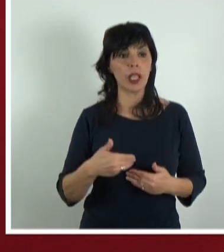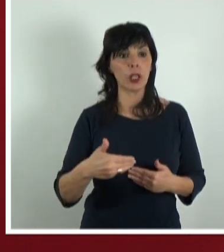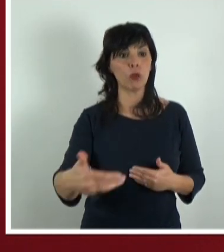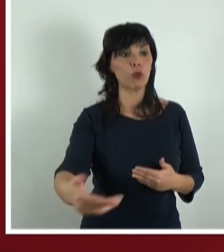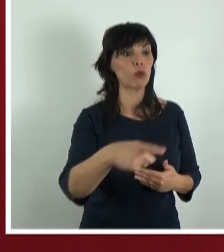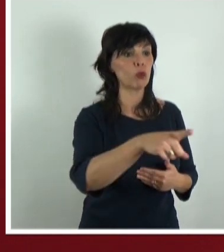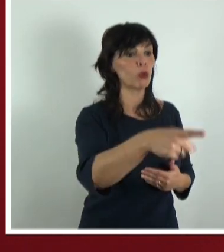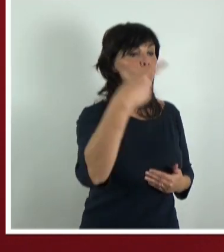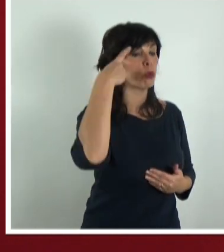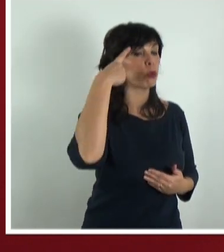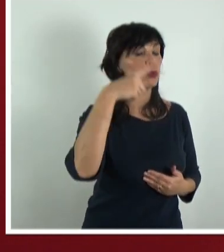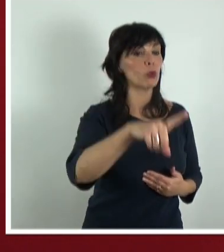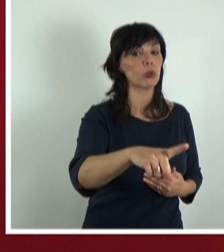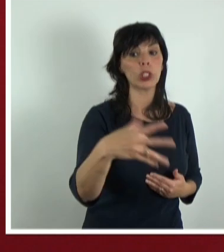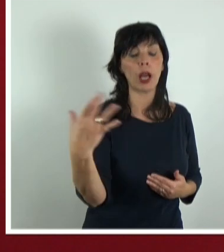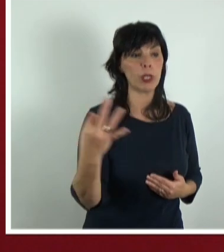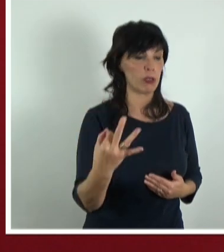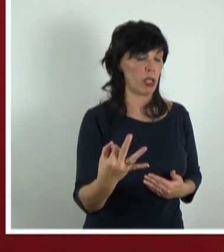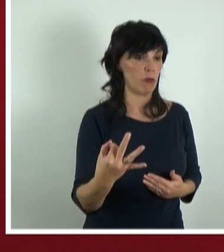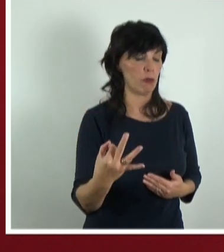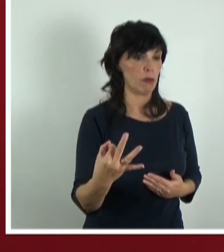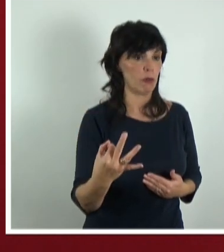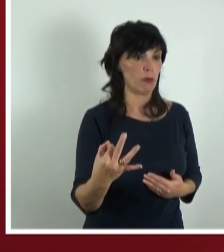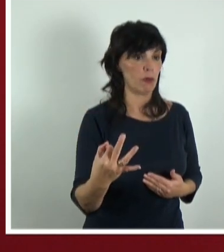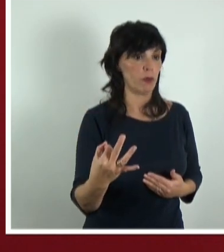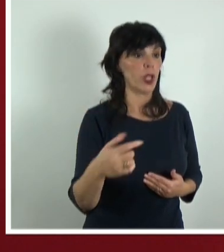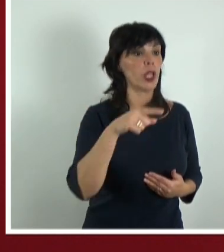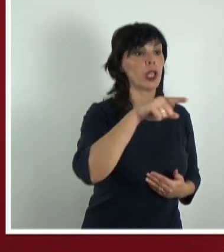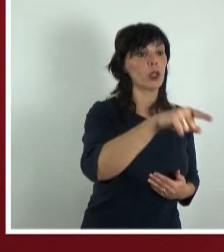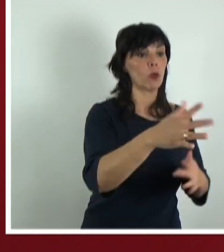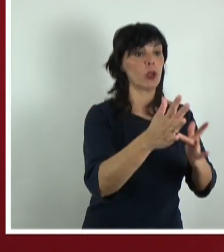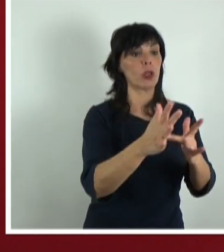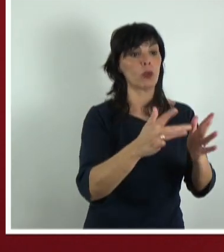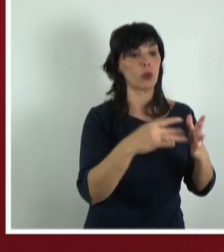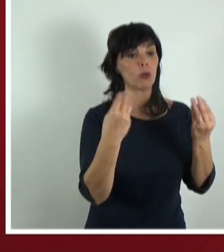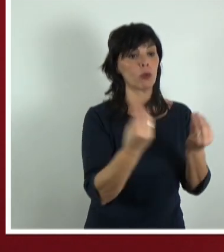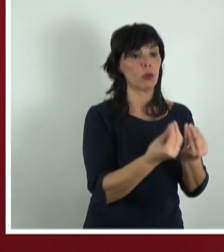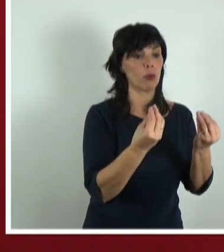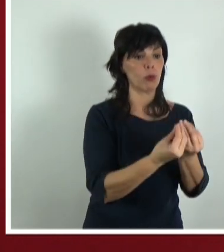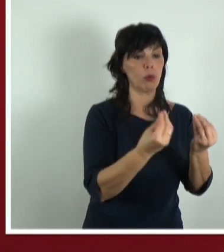yo podemos seguir y permanecer con Jesucristo.